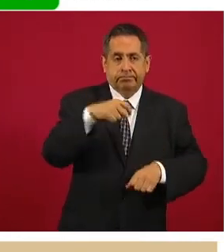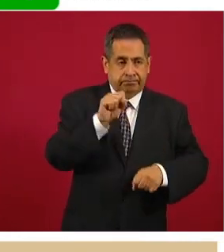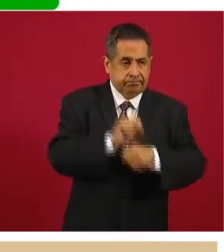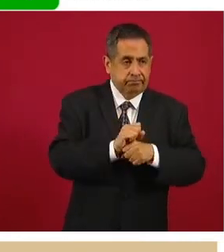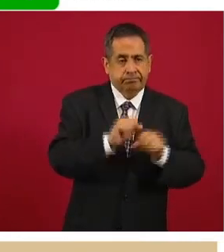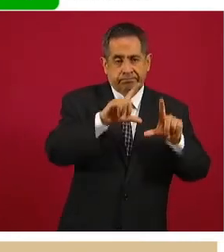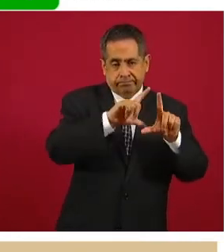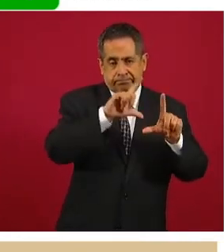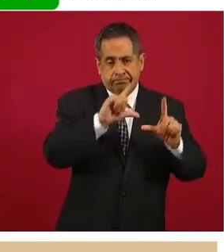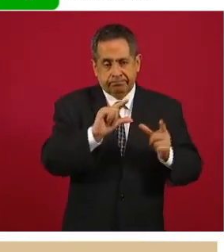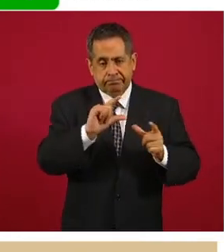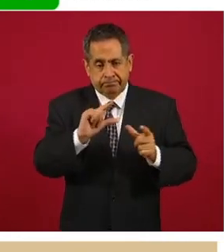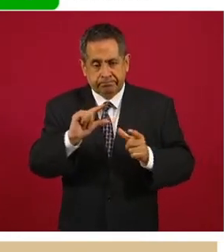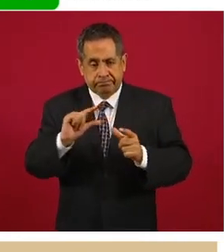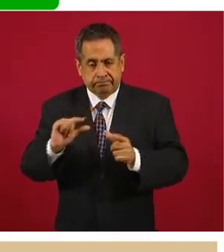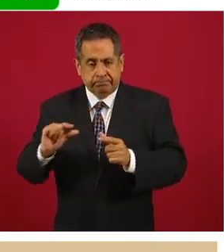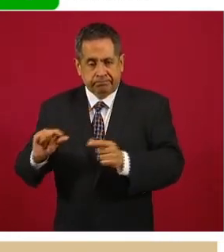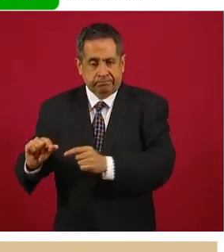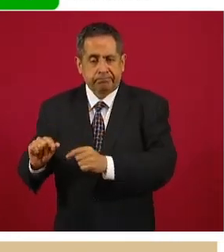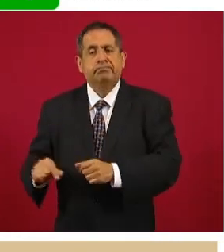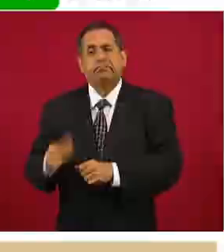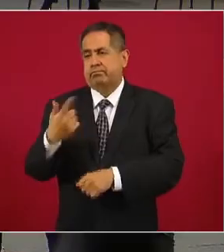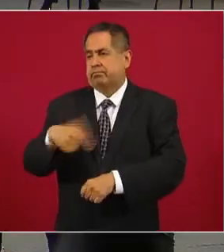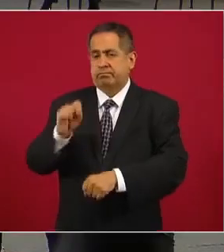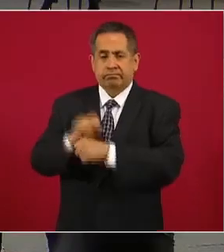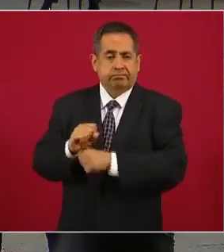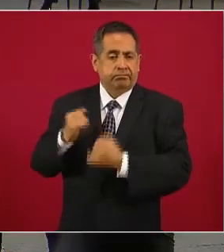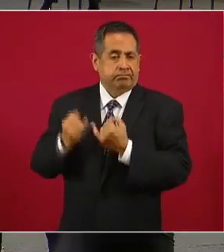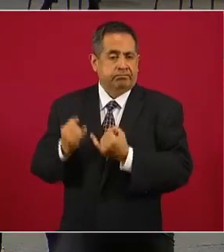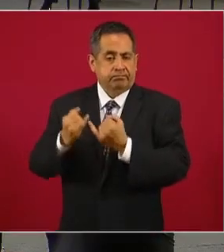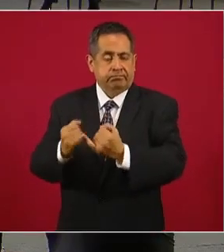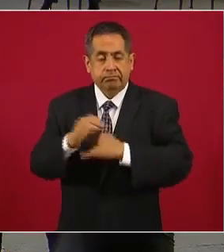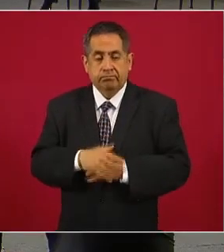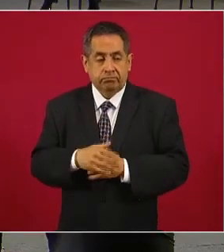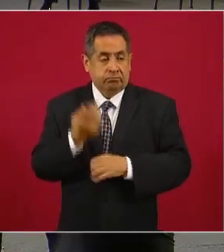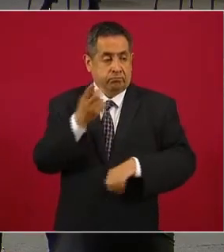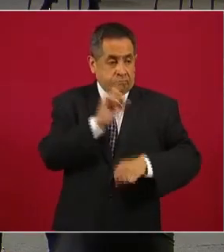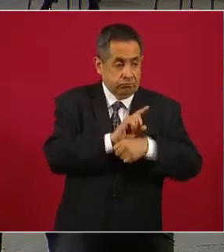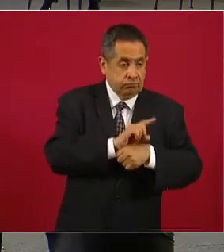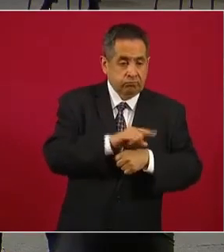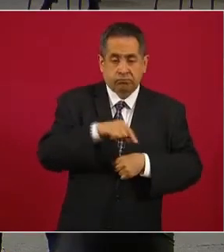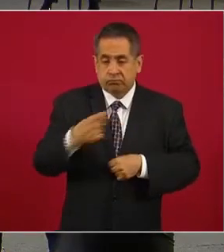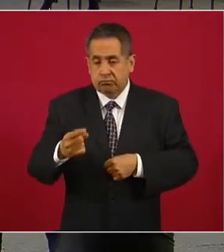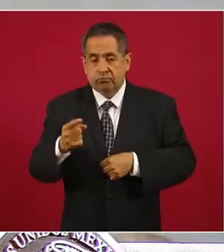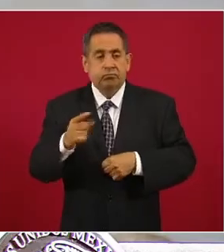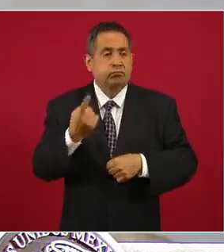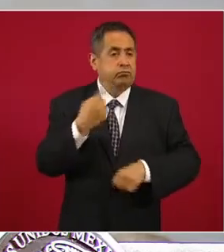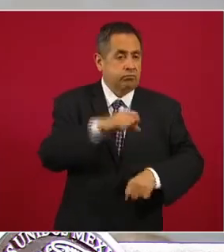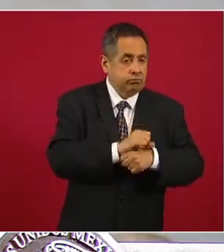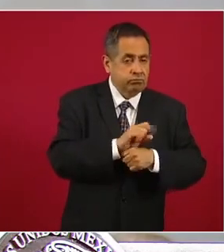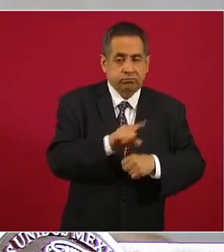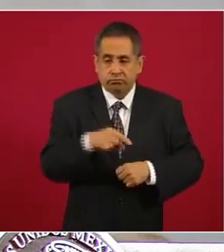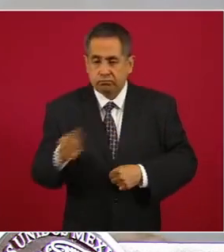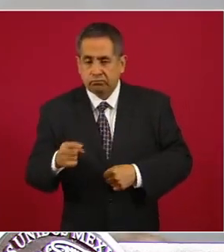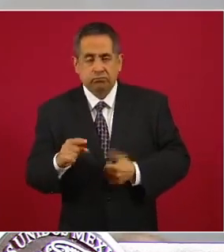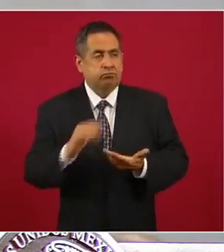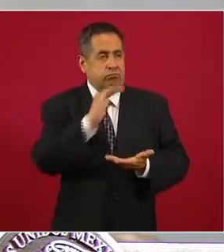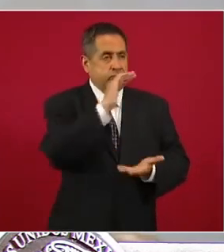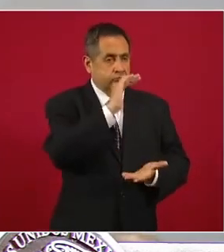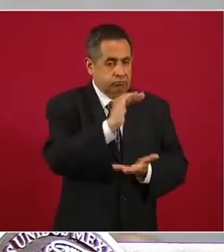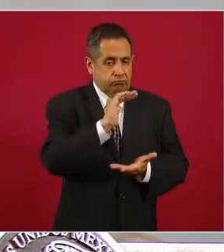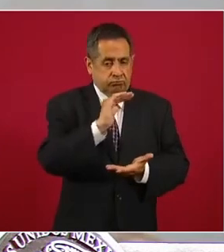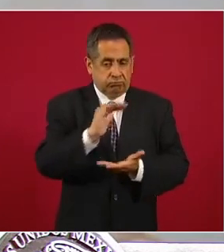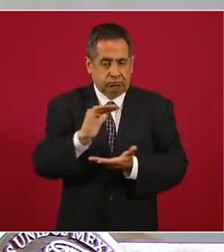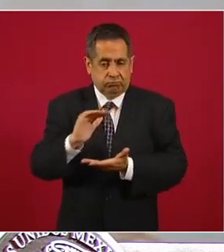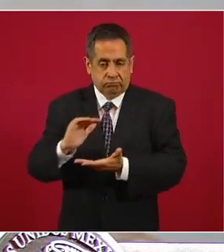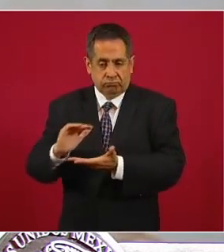siete semanas consecutivas, en donde disminuye el número de casos de cada día y de cada semana, son menores a los del día previo de la